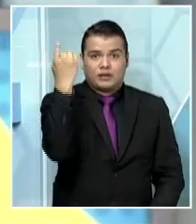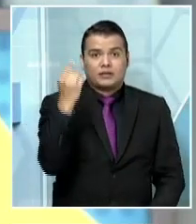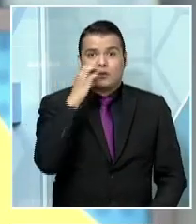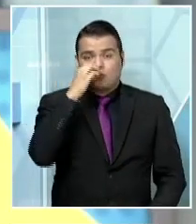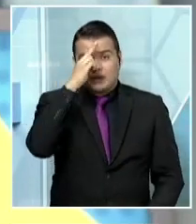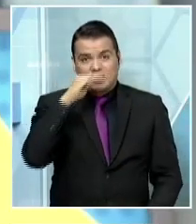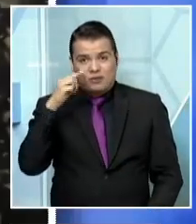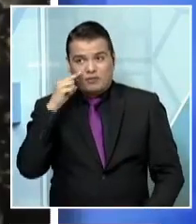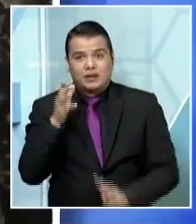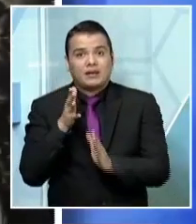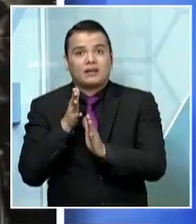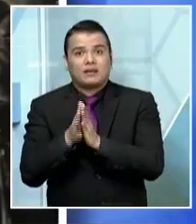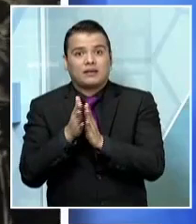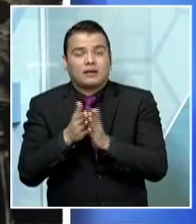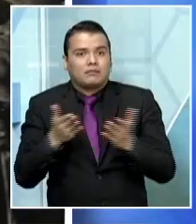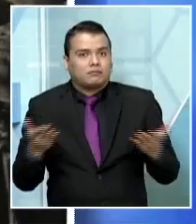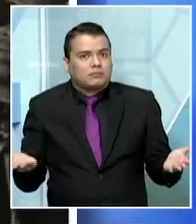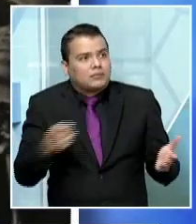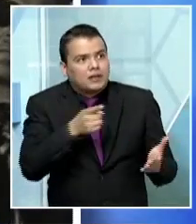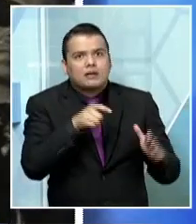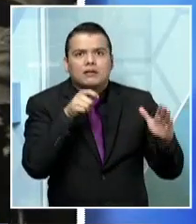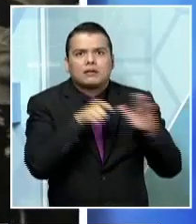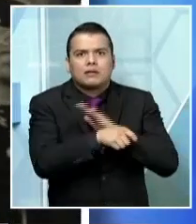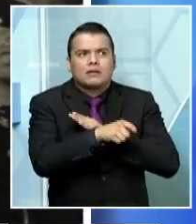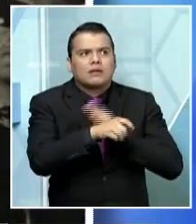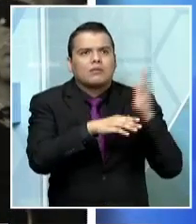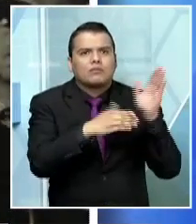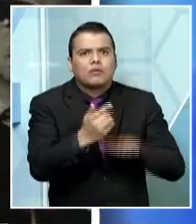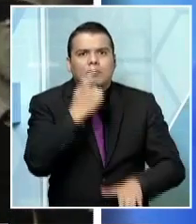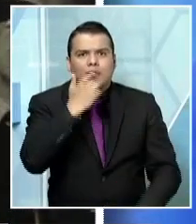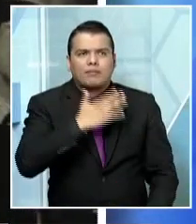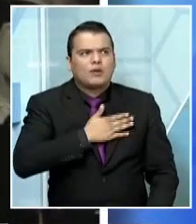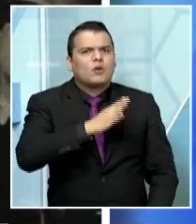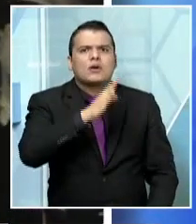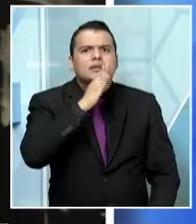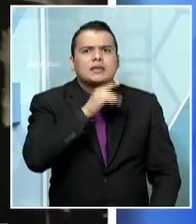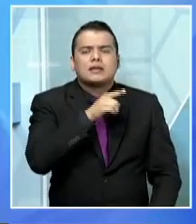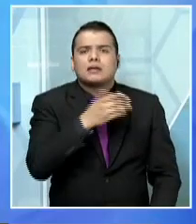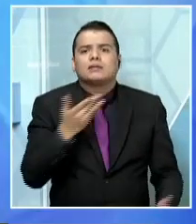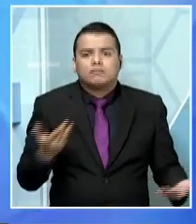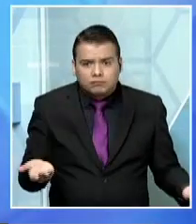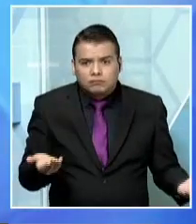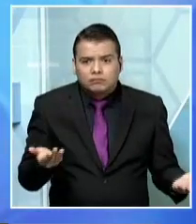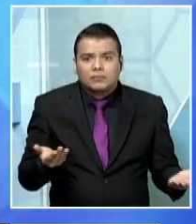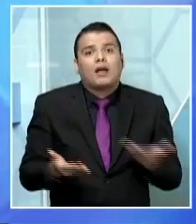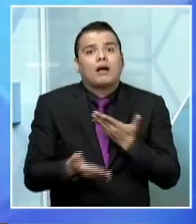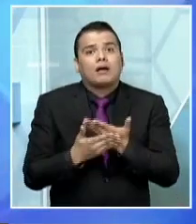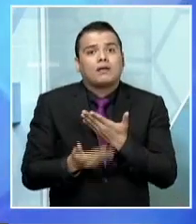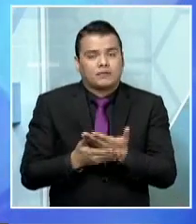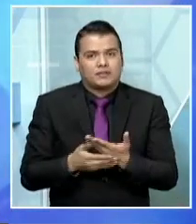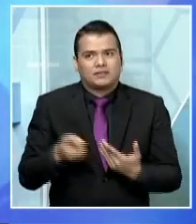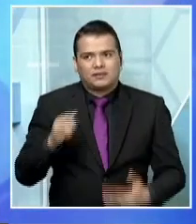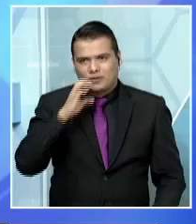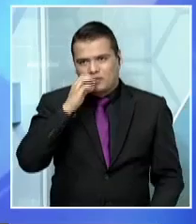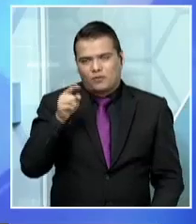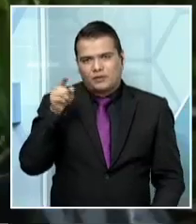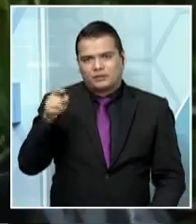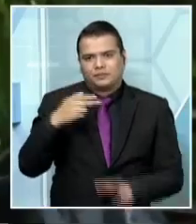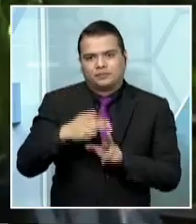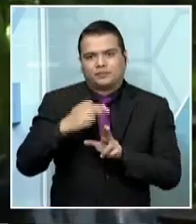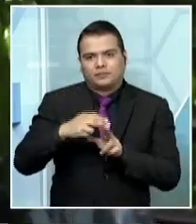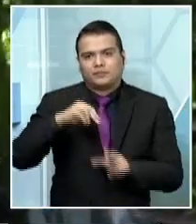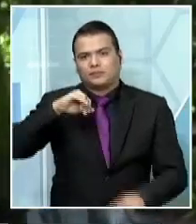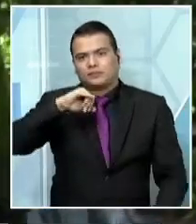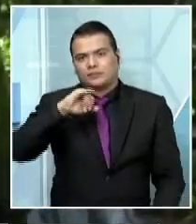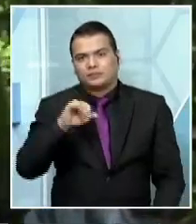asesinó a su padre. José Cardona Hoyos era un dirigente del Partido Comunista en el Valle del Cauca y quien le había